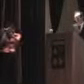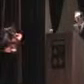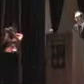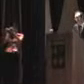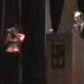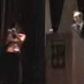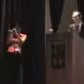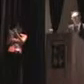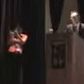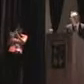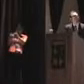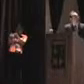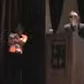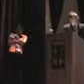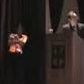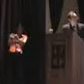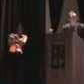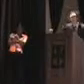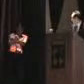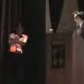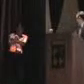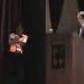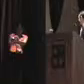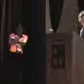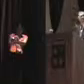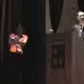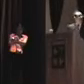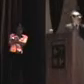15% adicional pudo la empresa ajustar para ese fin. Bueno, y todo ello